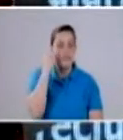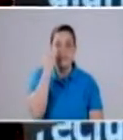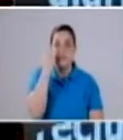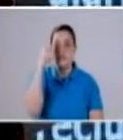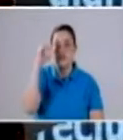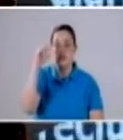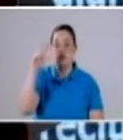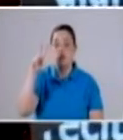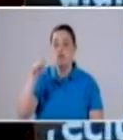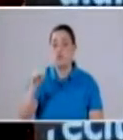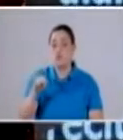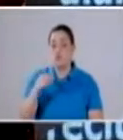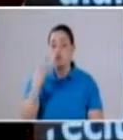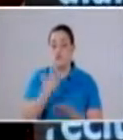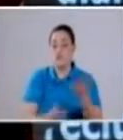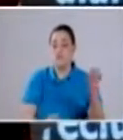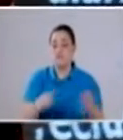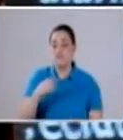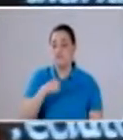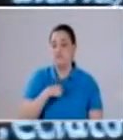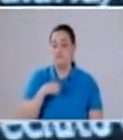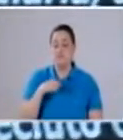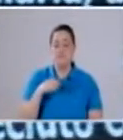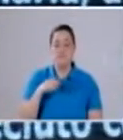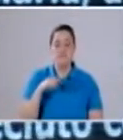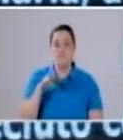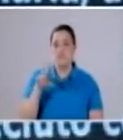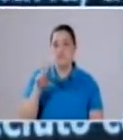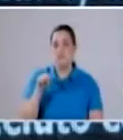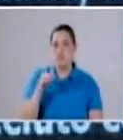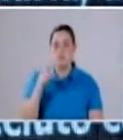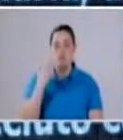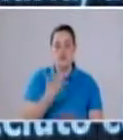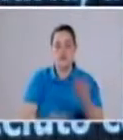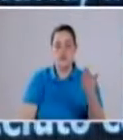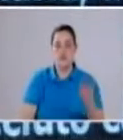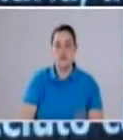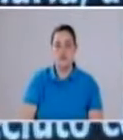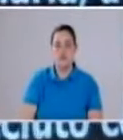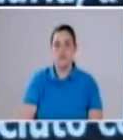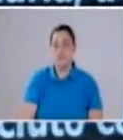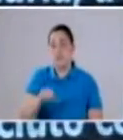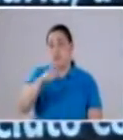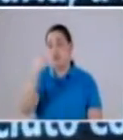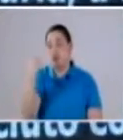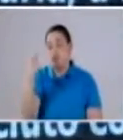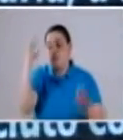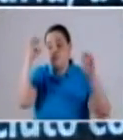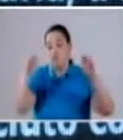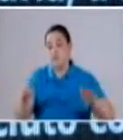Entonces ya era doble problema. Entonces saltó otro. Si aquellos dos no van, yo tampoco.